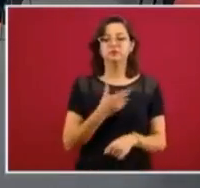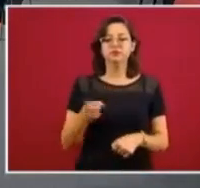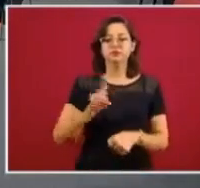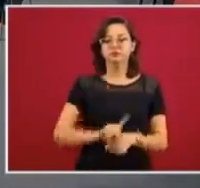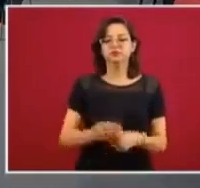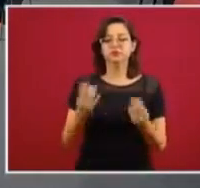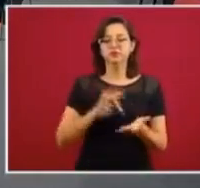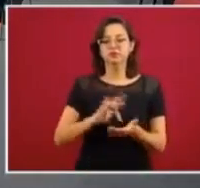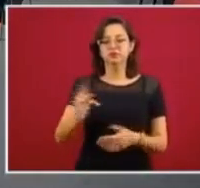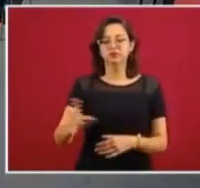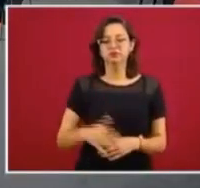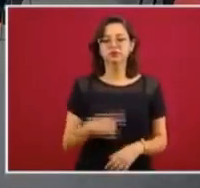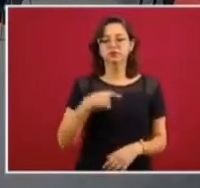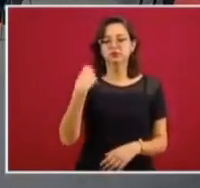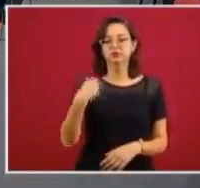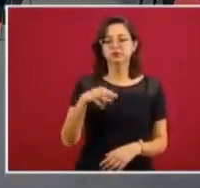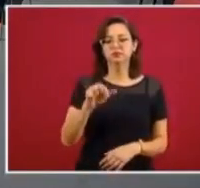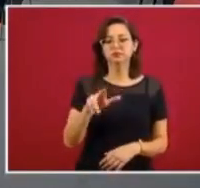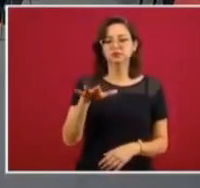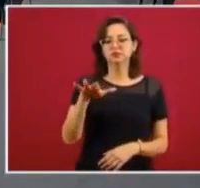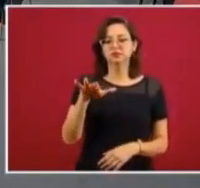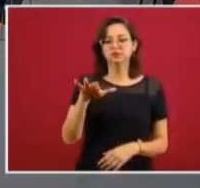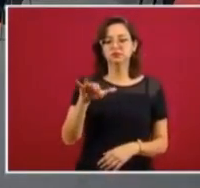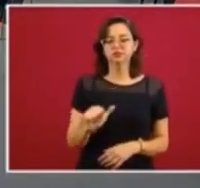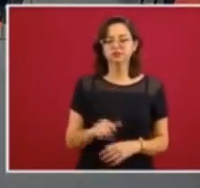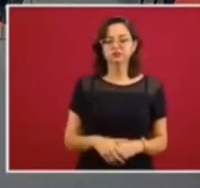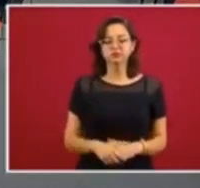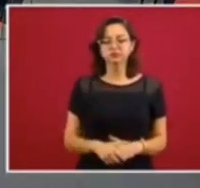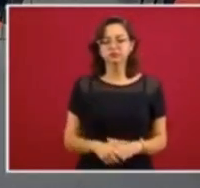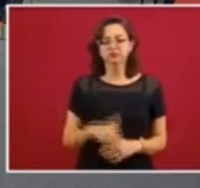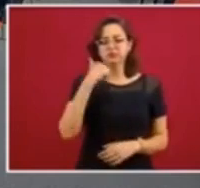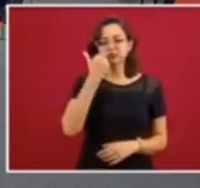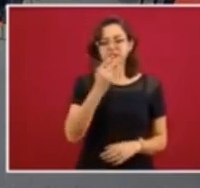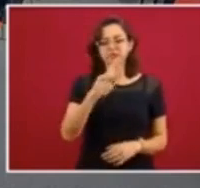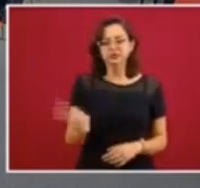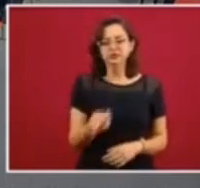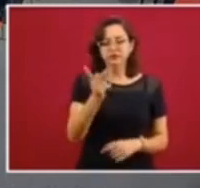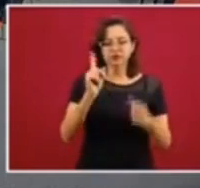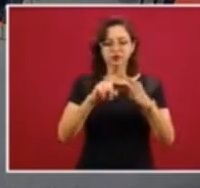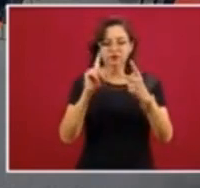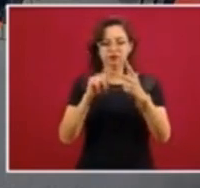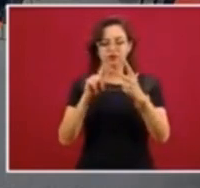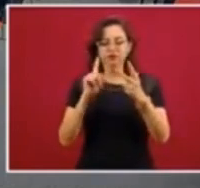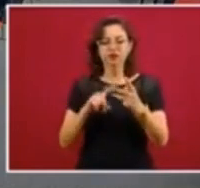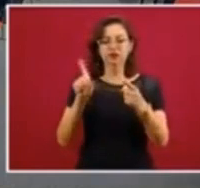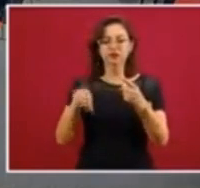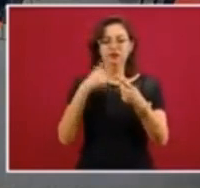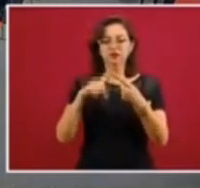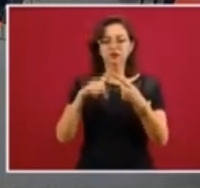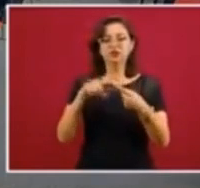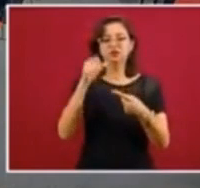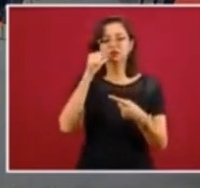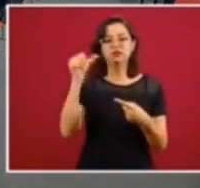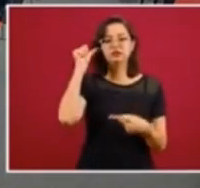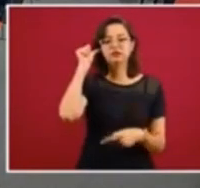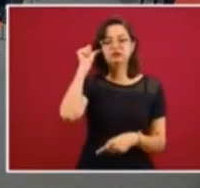Muchas gracias, presidente. María Berza, de la agencia Associated Press. Quería preguntarle sobre tres temas. El primero, ayer